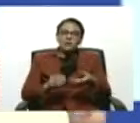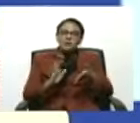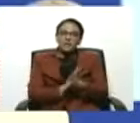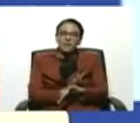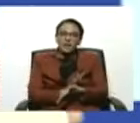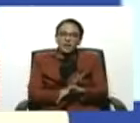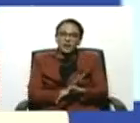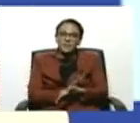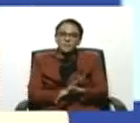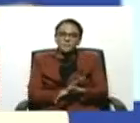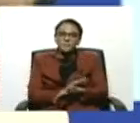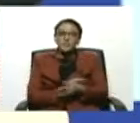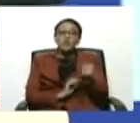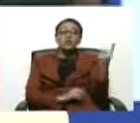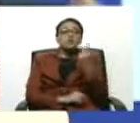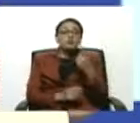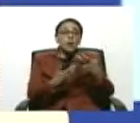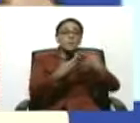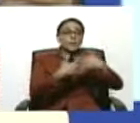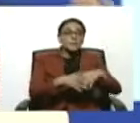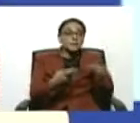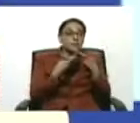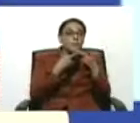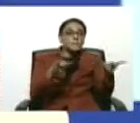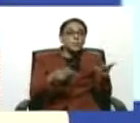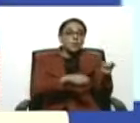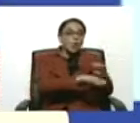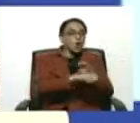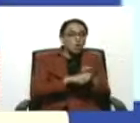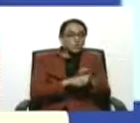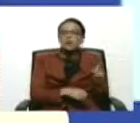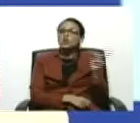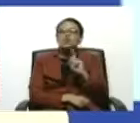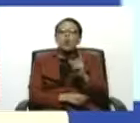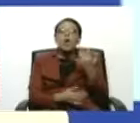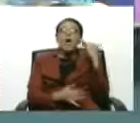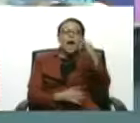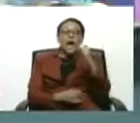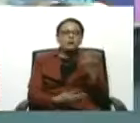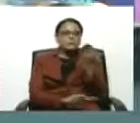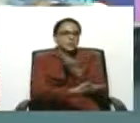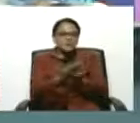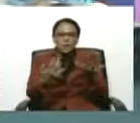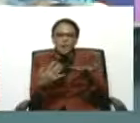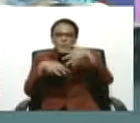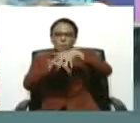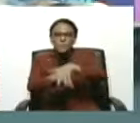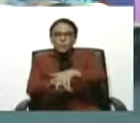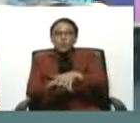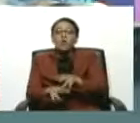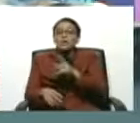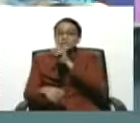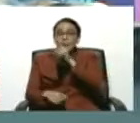no no se basa solamente las compañías sino que hay un fuerte sector privado